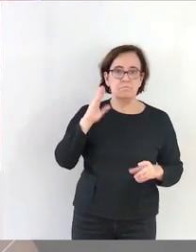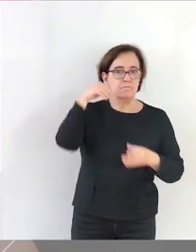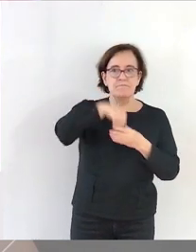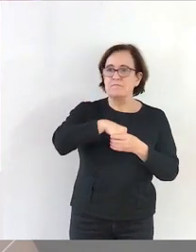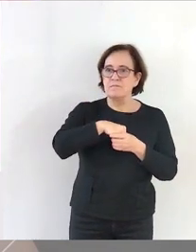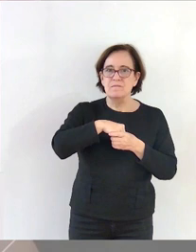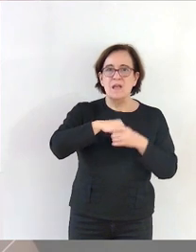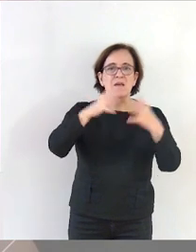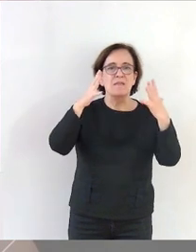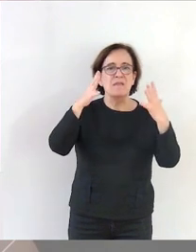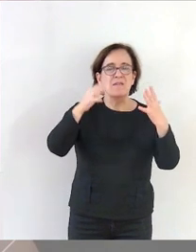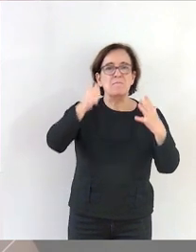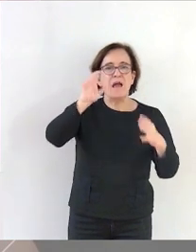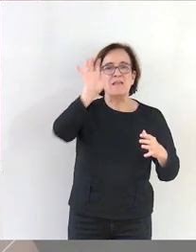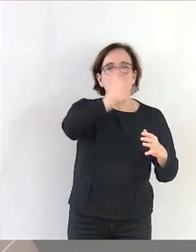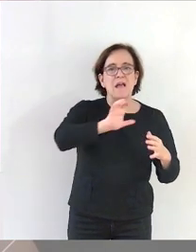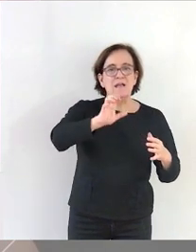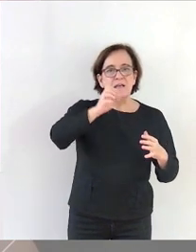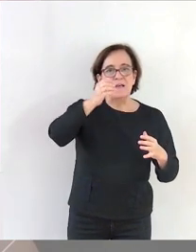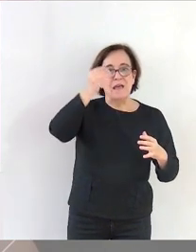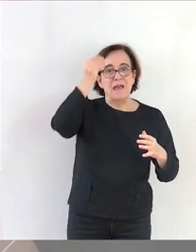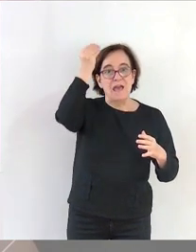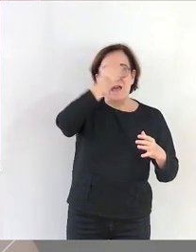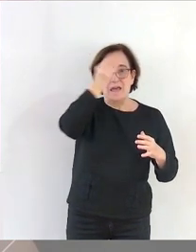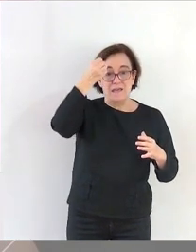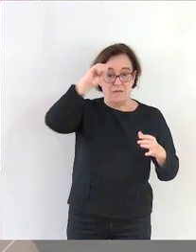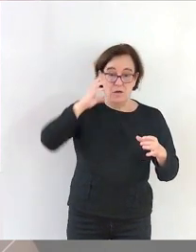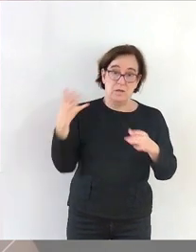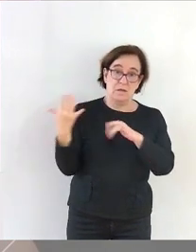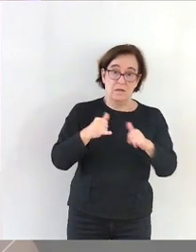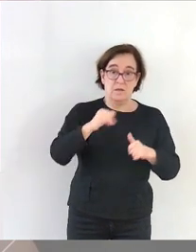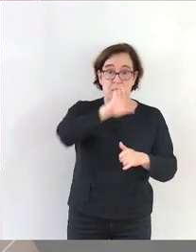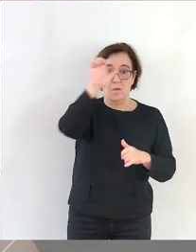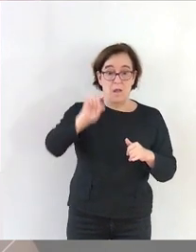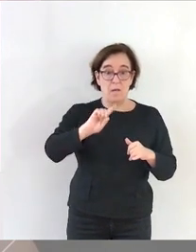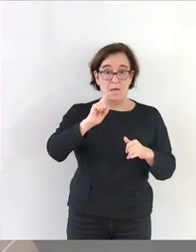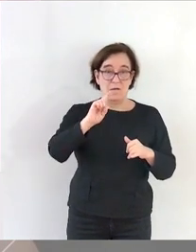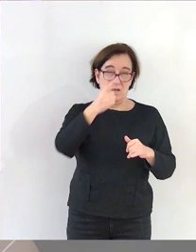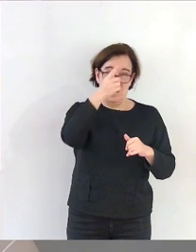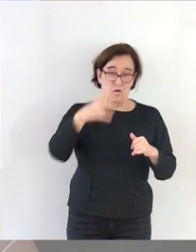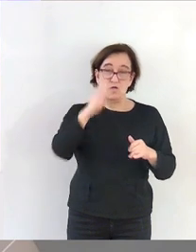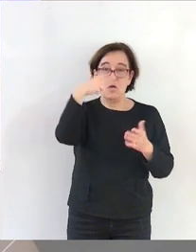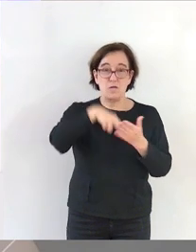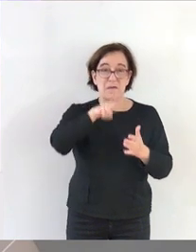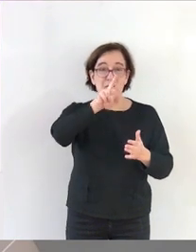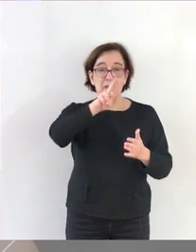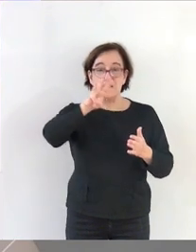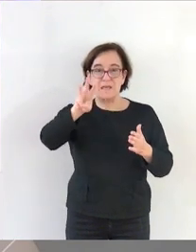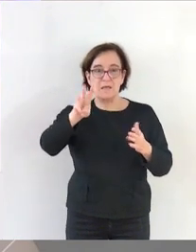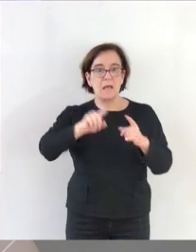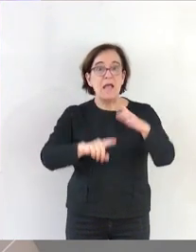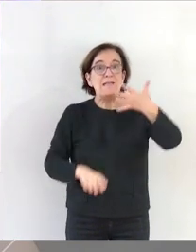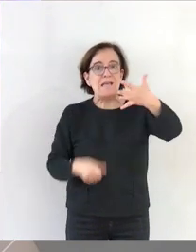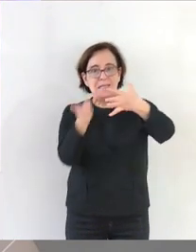las de las 10 nacionalidades que llegaban a a Europa en el primer cuarto de 2023 se ha posicionado como